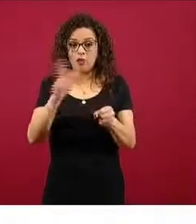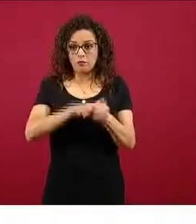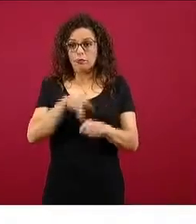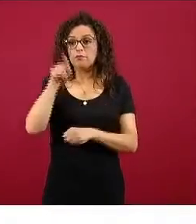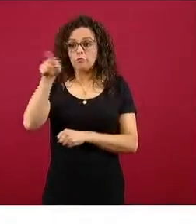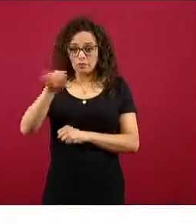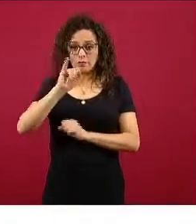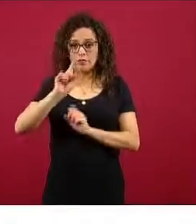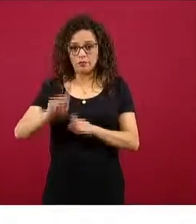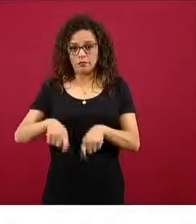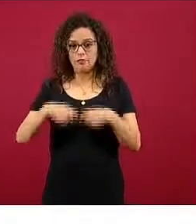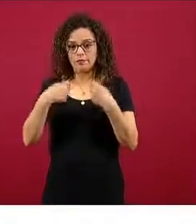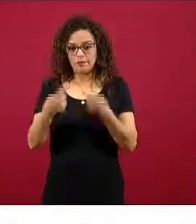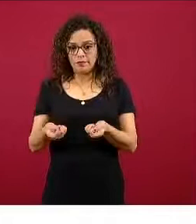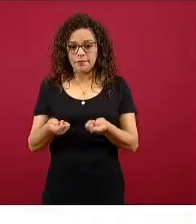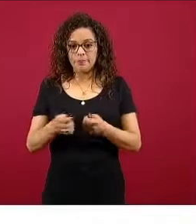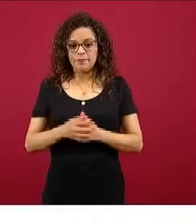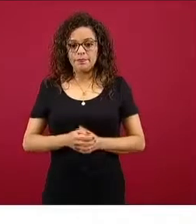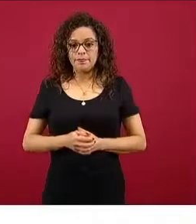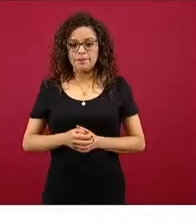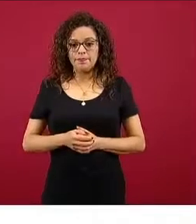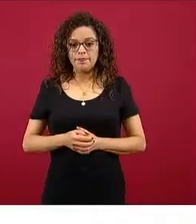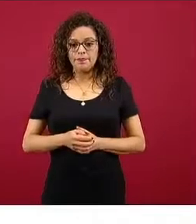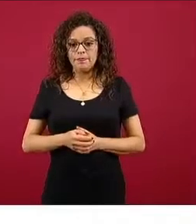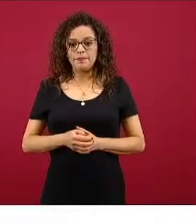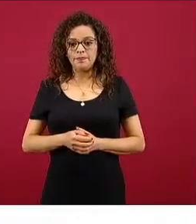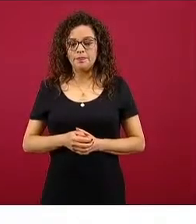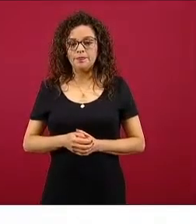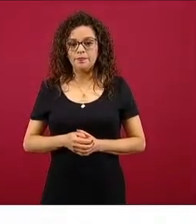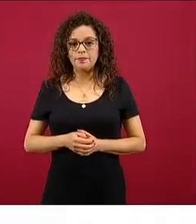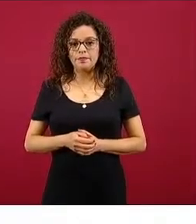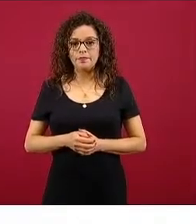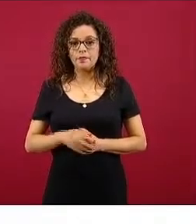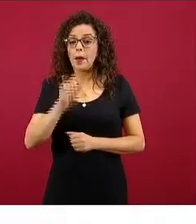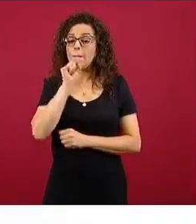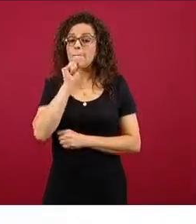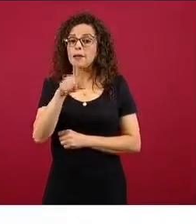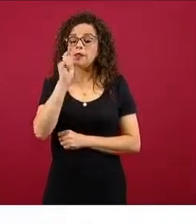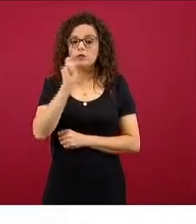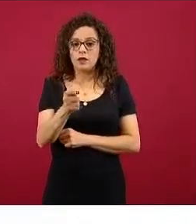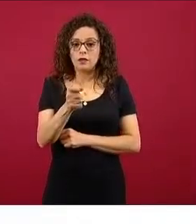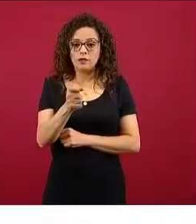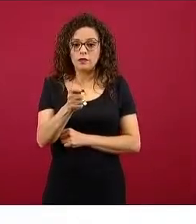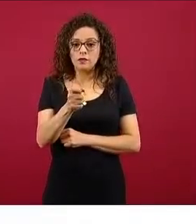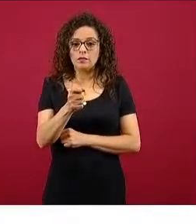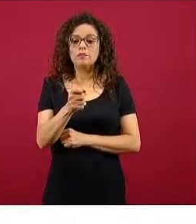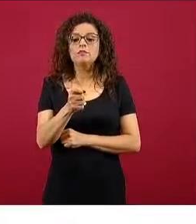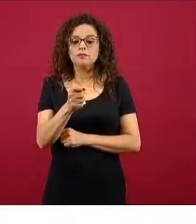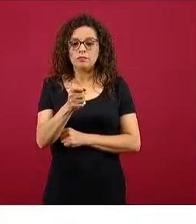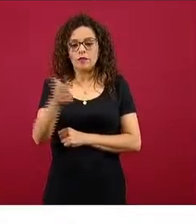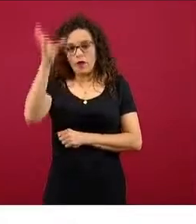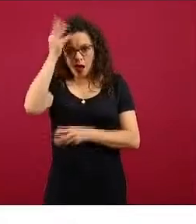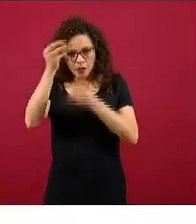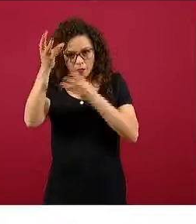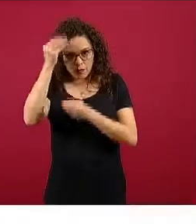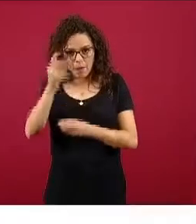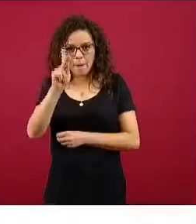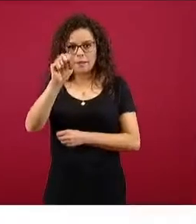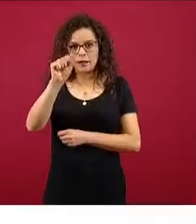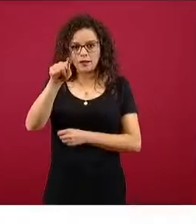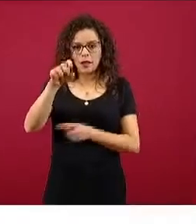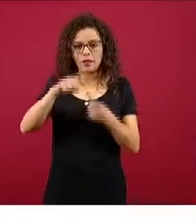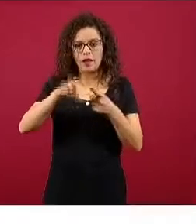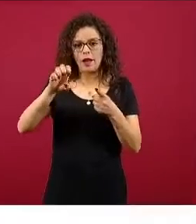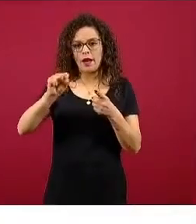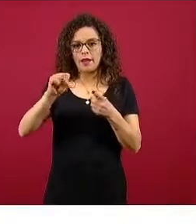participa en los operativos COVID. Incluye, esto es de destacar, pasantes, residentes, personal de confianza,